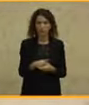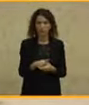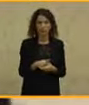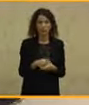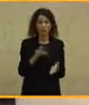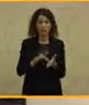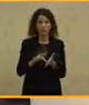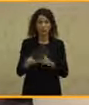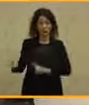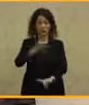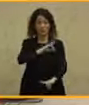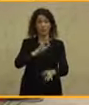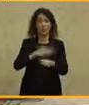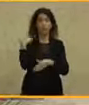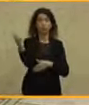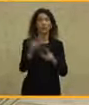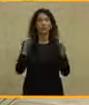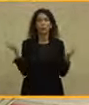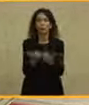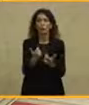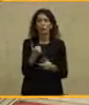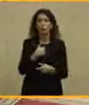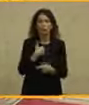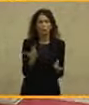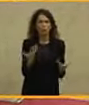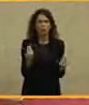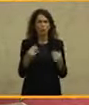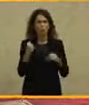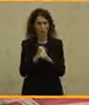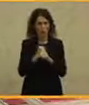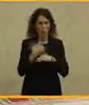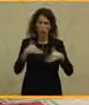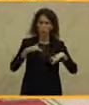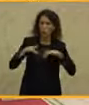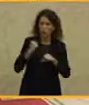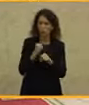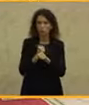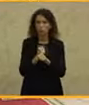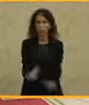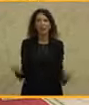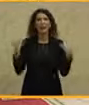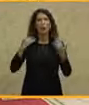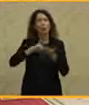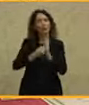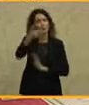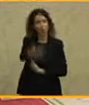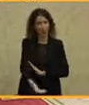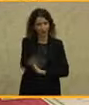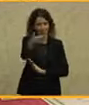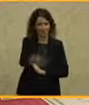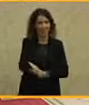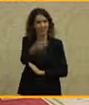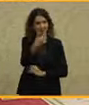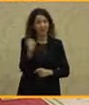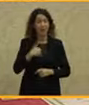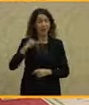Me habían llamado para ir a una reunión. Yo tenía mucho trabajo. Sí, me habían encargado un proyecto muy importante